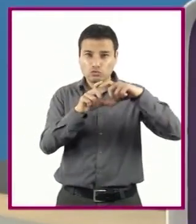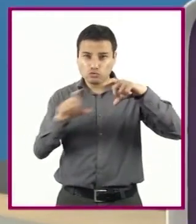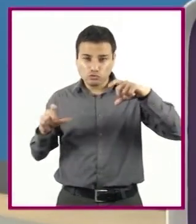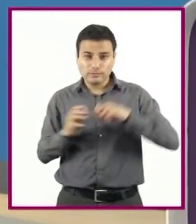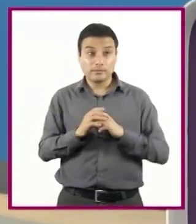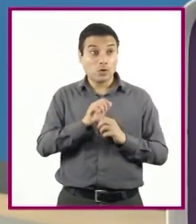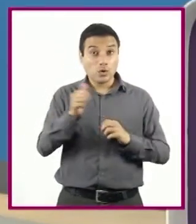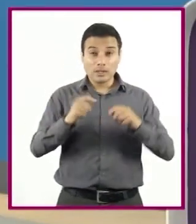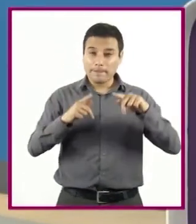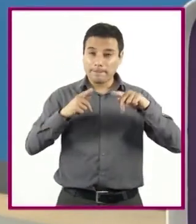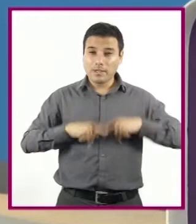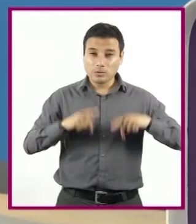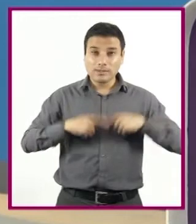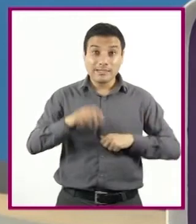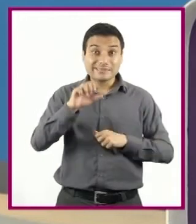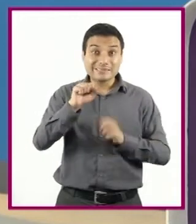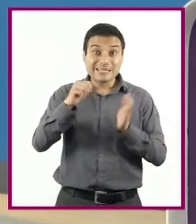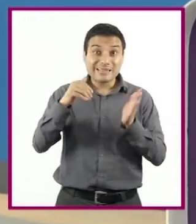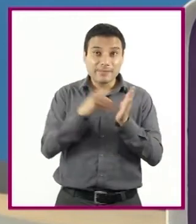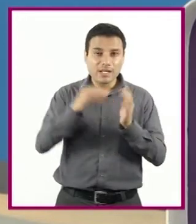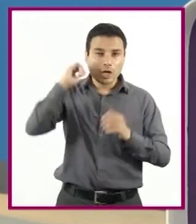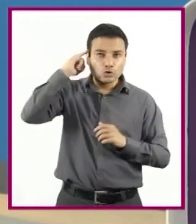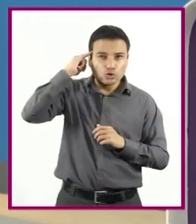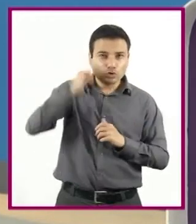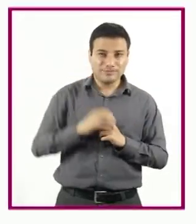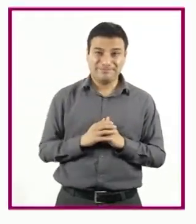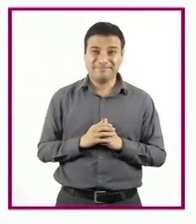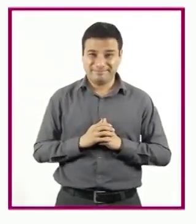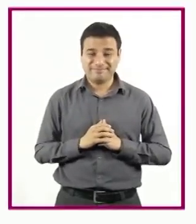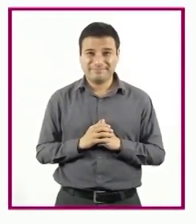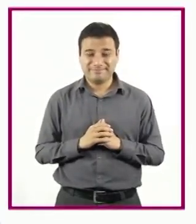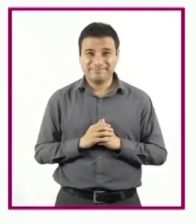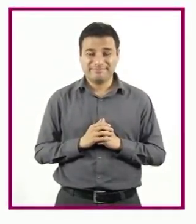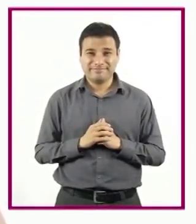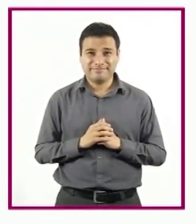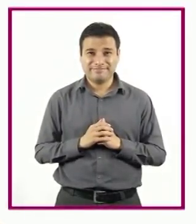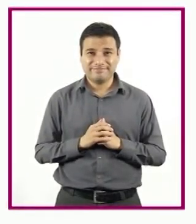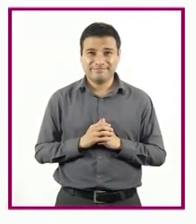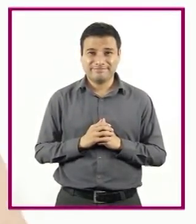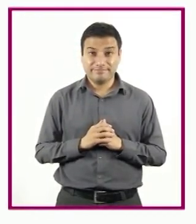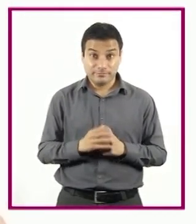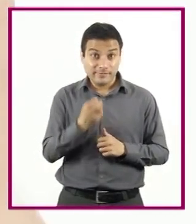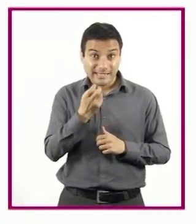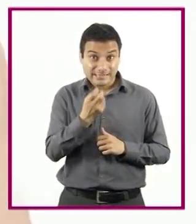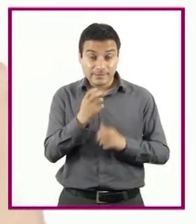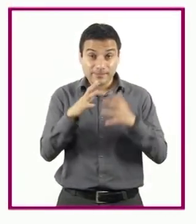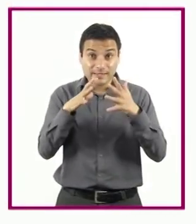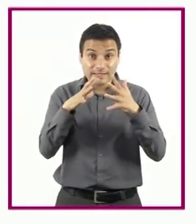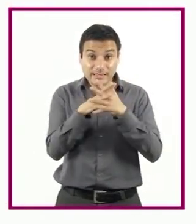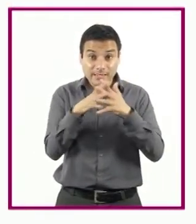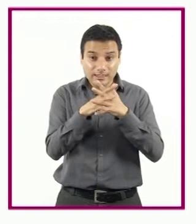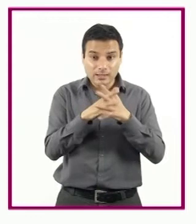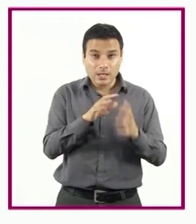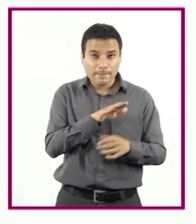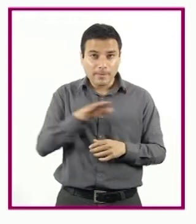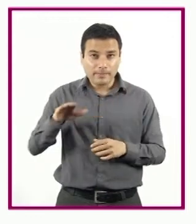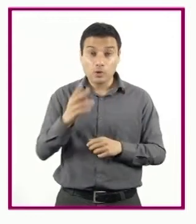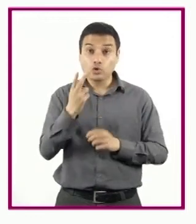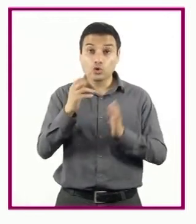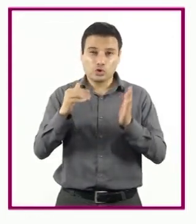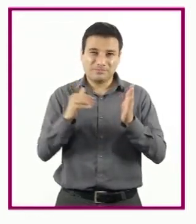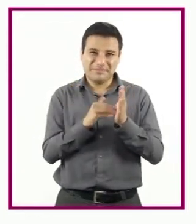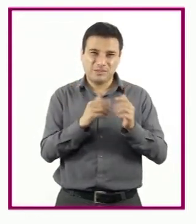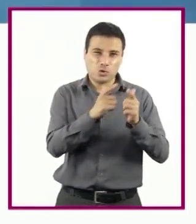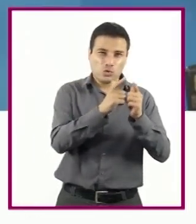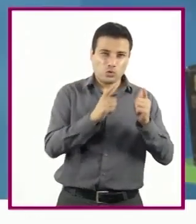una multitud de 60,000 entre indios y castas. En esta batalla murieron más de 2,000 insurgentes